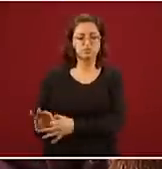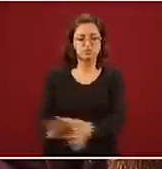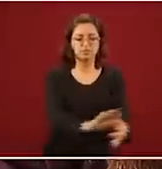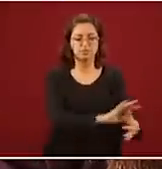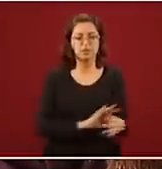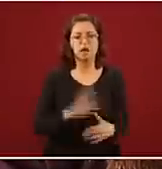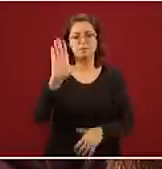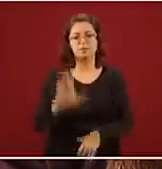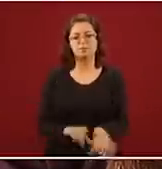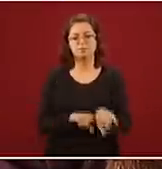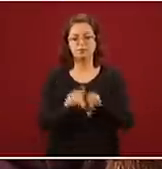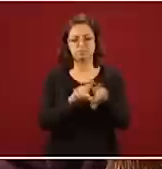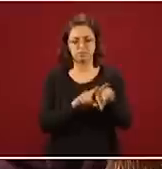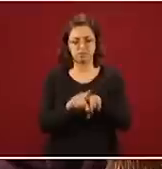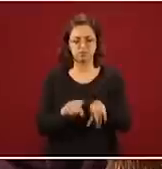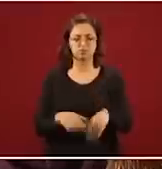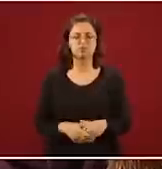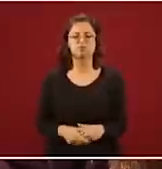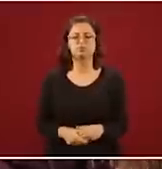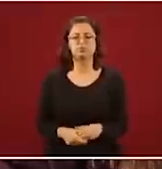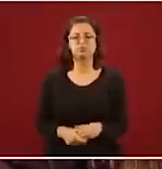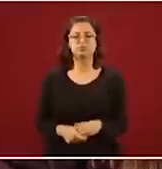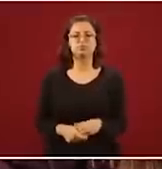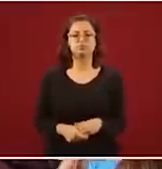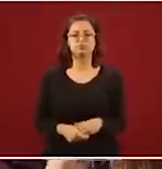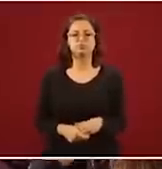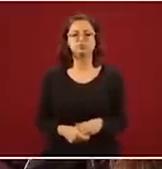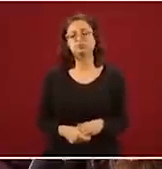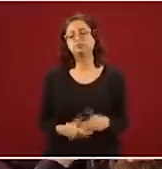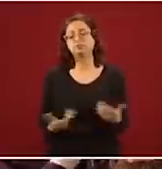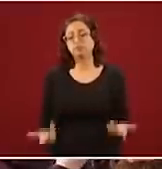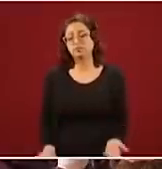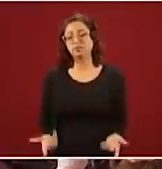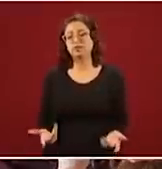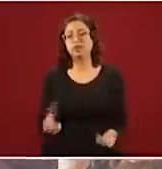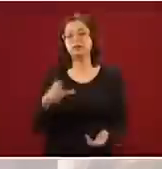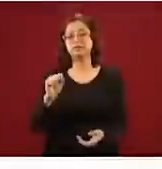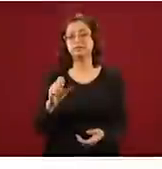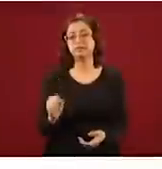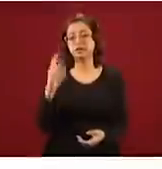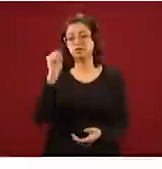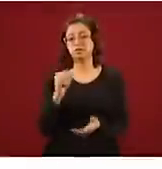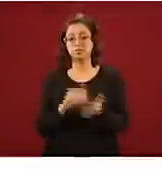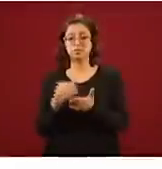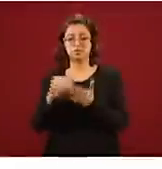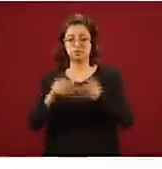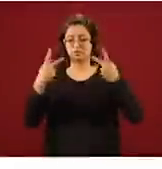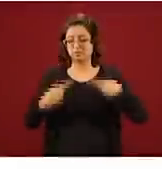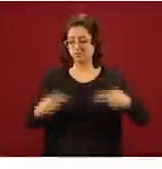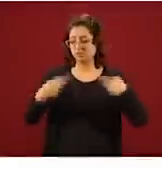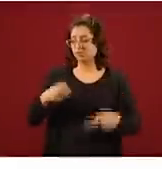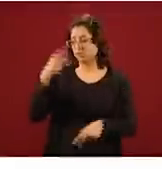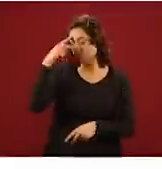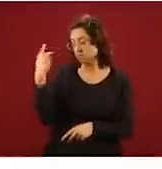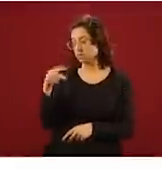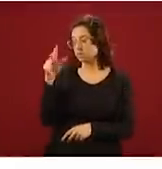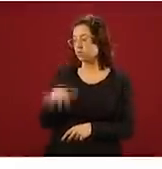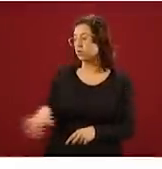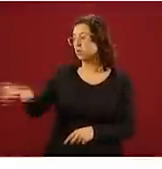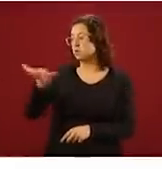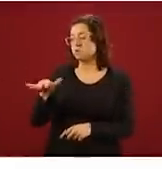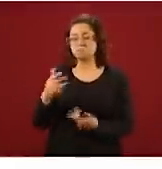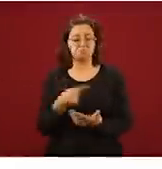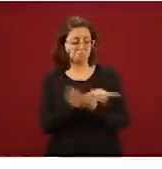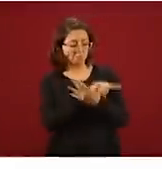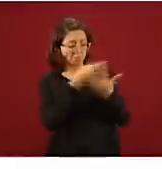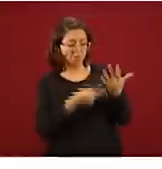Decía yo, una población de 69 millones de mexicanos sin seguridad social, y hacerles saber, hacia el